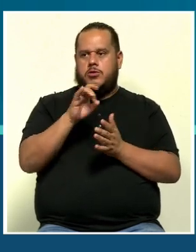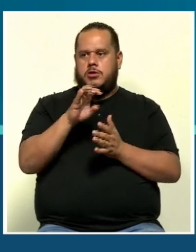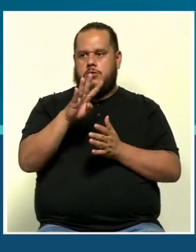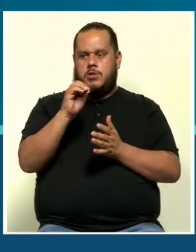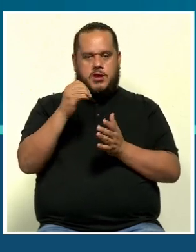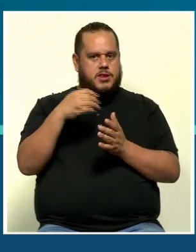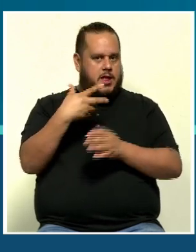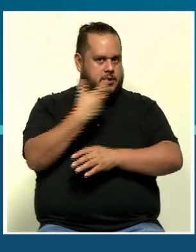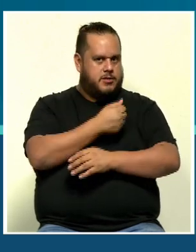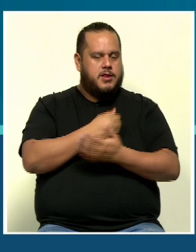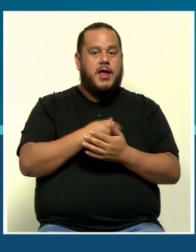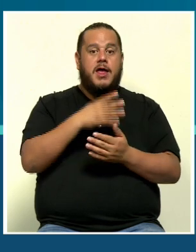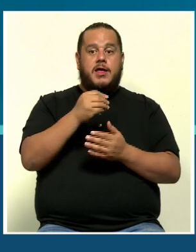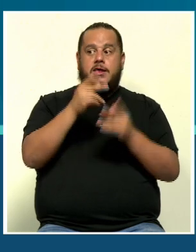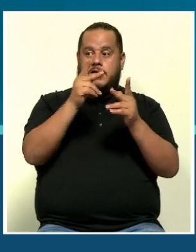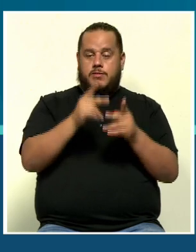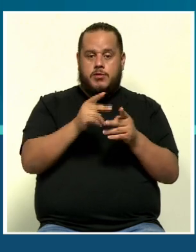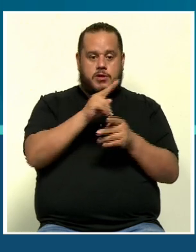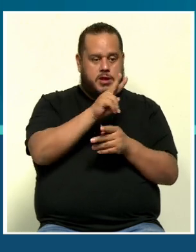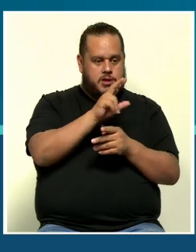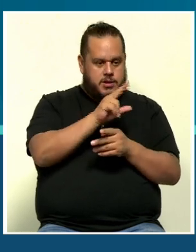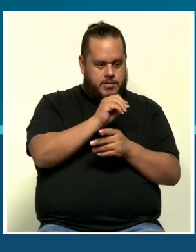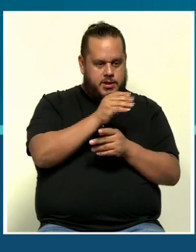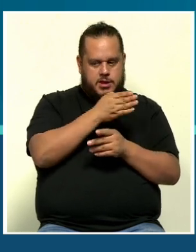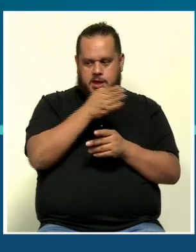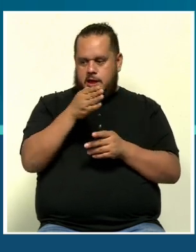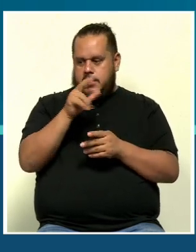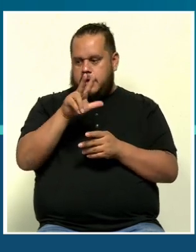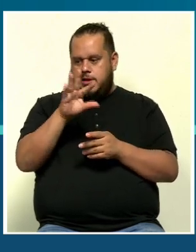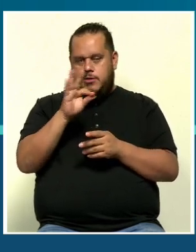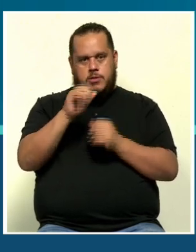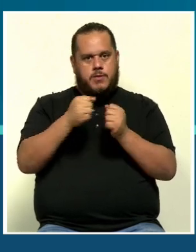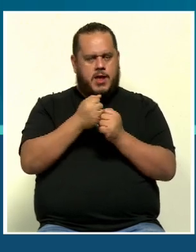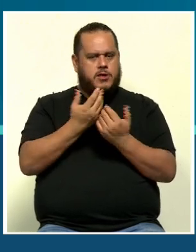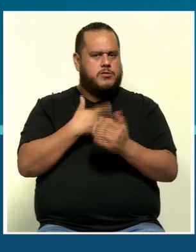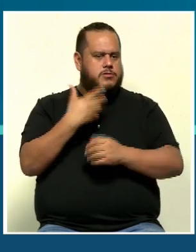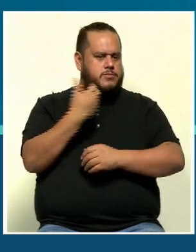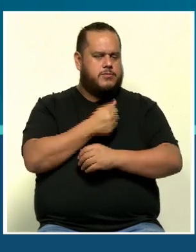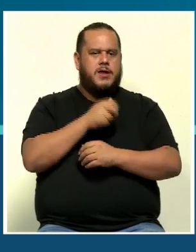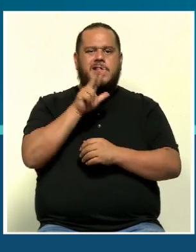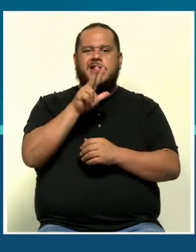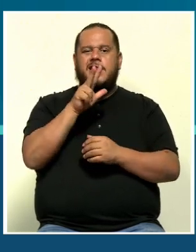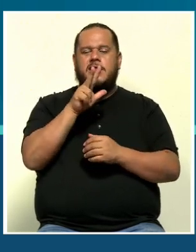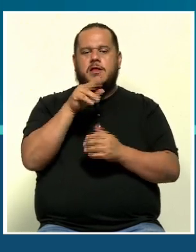dosis. Por otra parte, a las personas entre 20 y 39 años se aplicaron